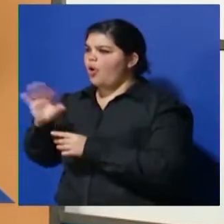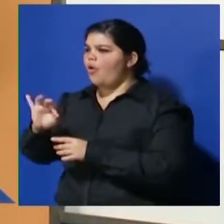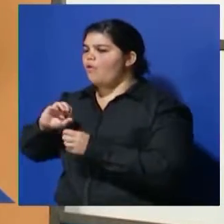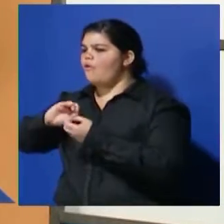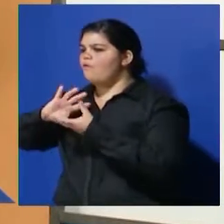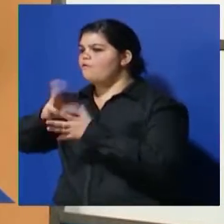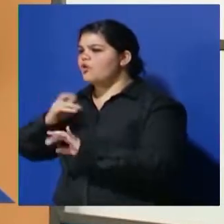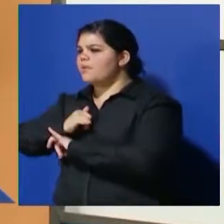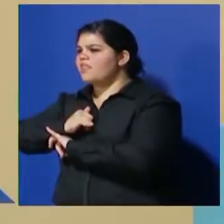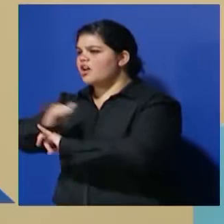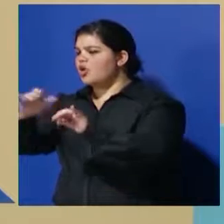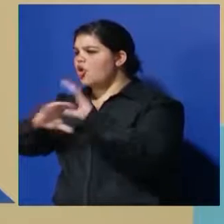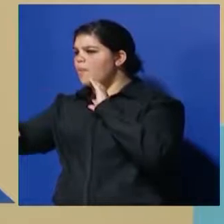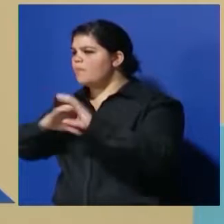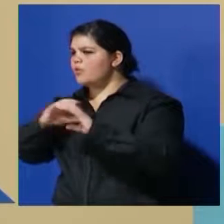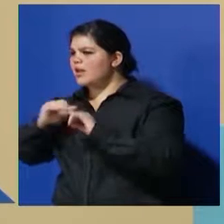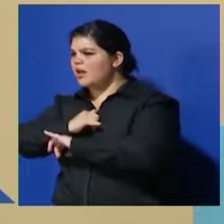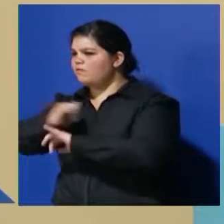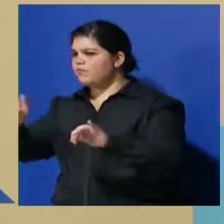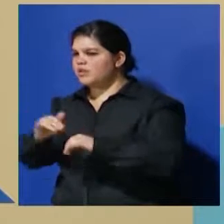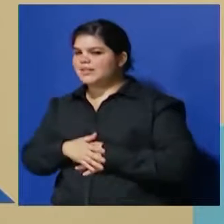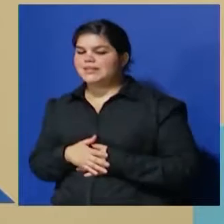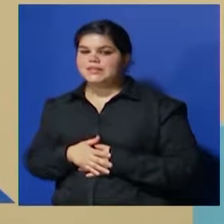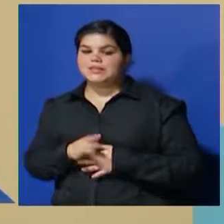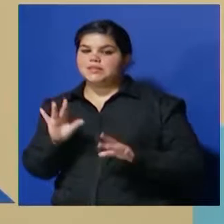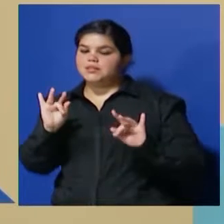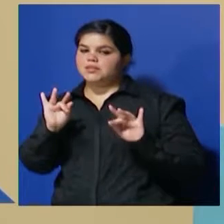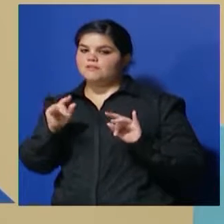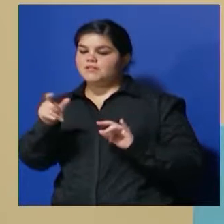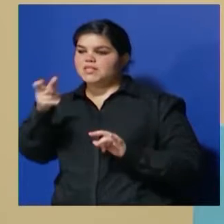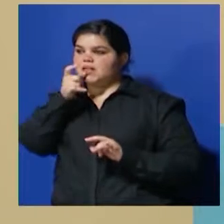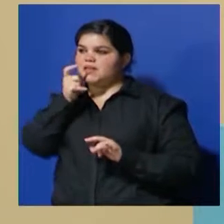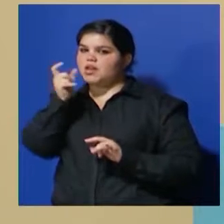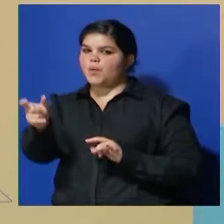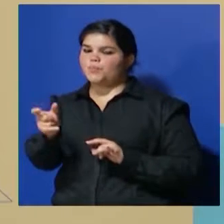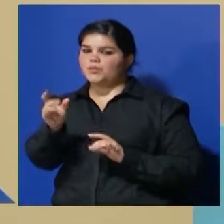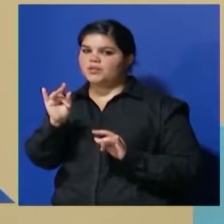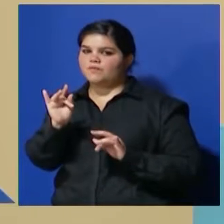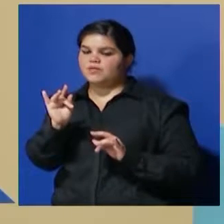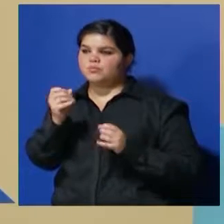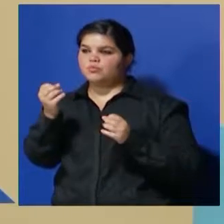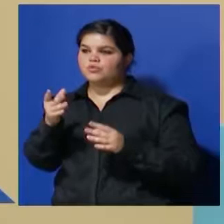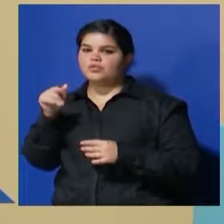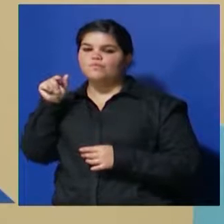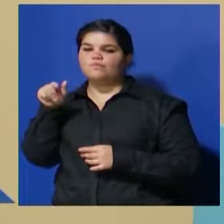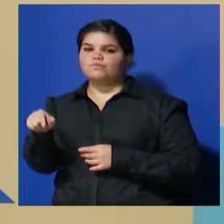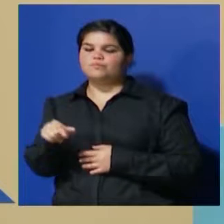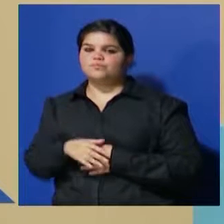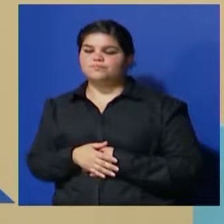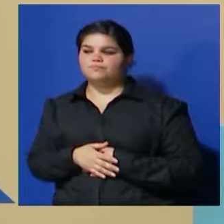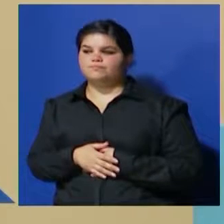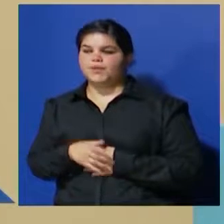comunicamos? Sí, es difícil responder la pregunta porque cuando hablamos de tiempo me gustaría saber en dónde nos situamos. Si pensamos